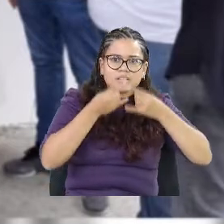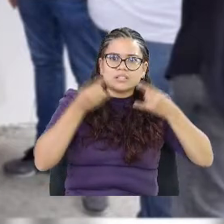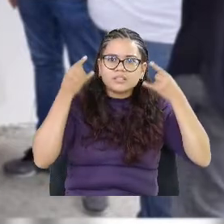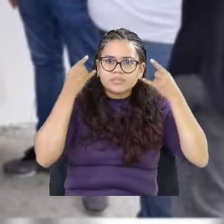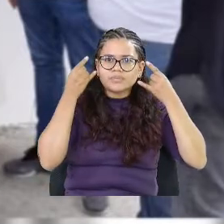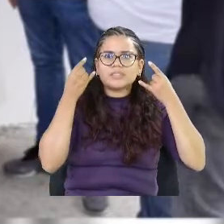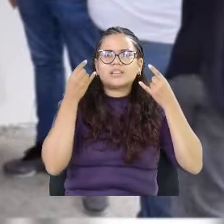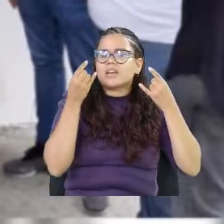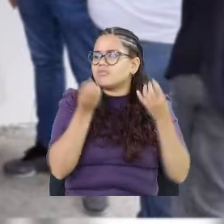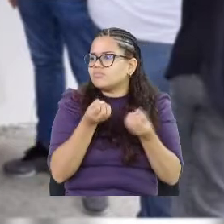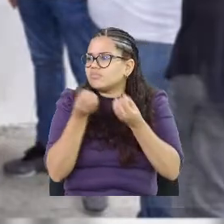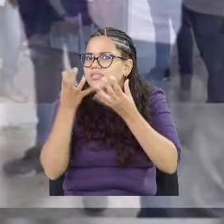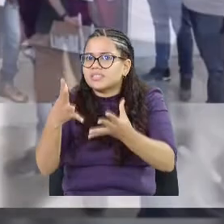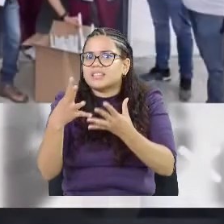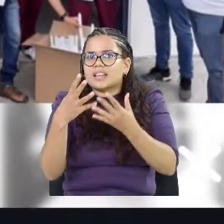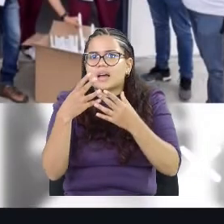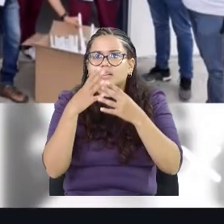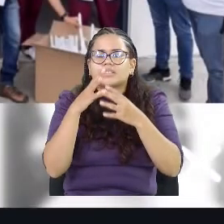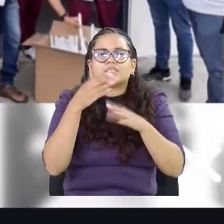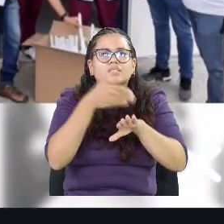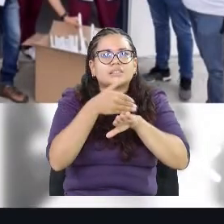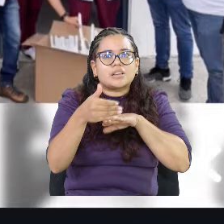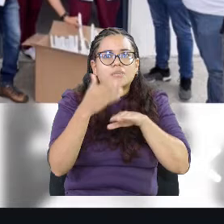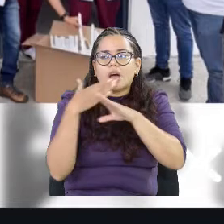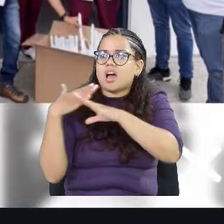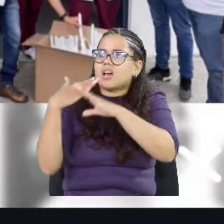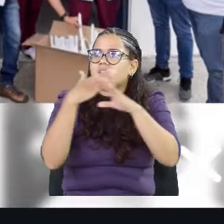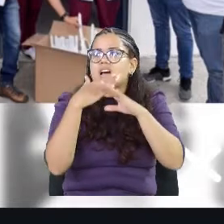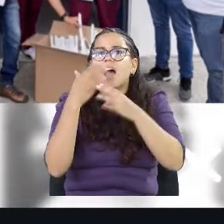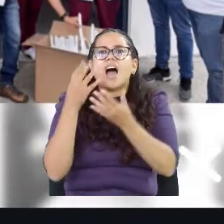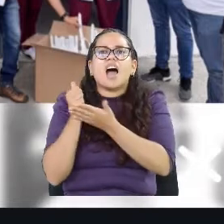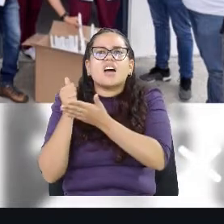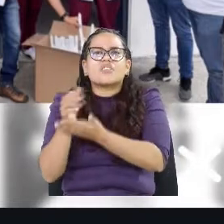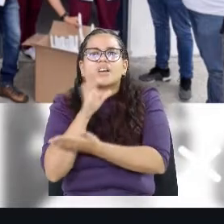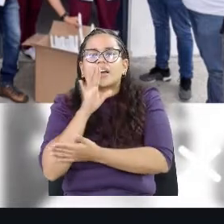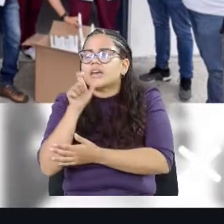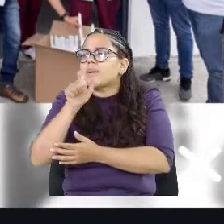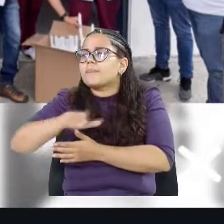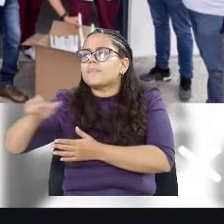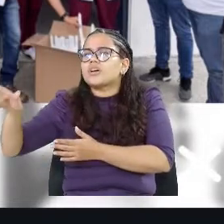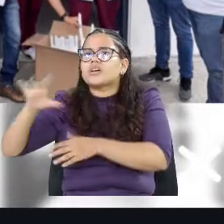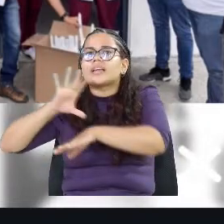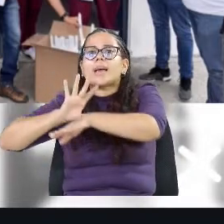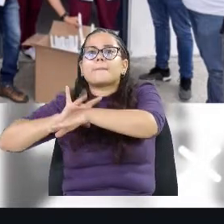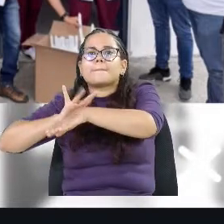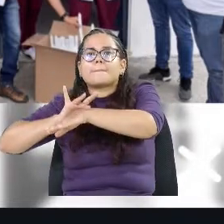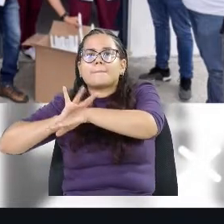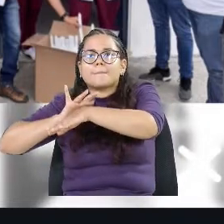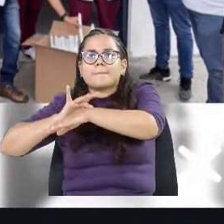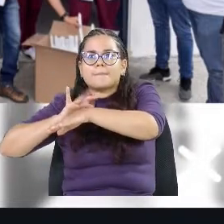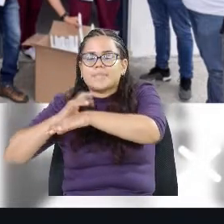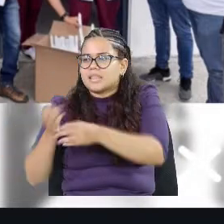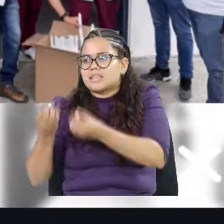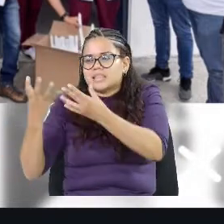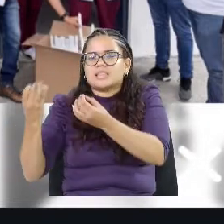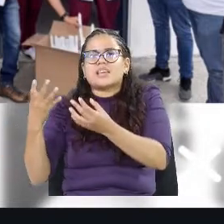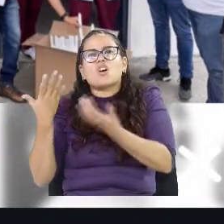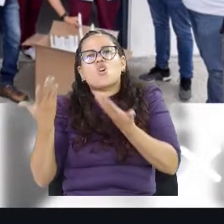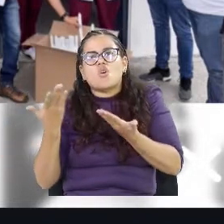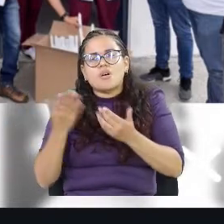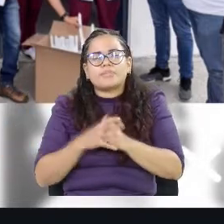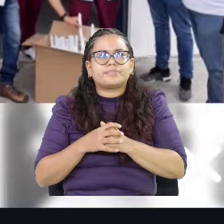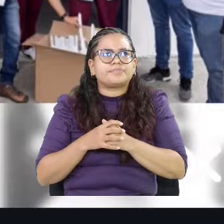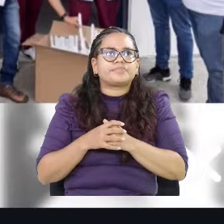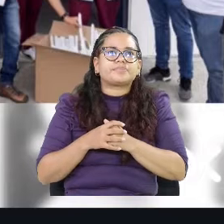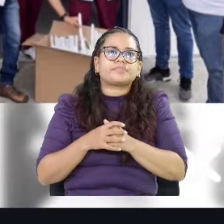esos elementos de protección que iban a ayudar a esa primera línea de profesionales médicos.